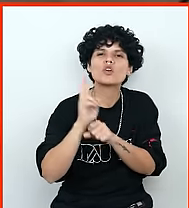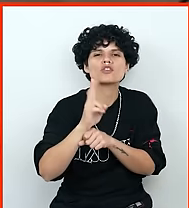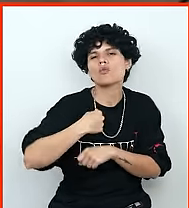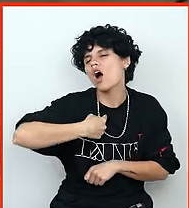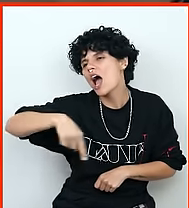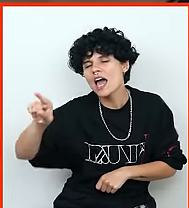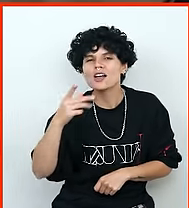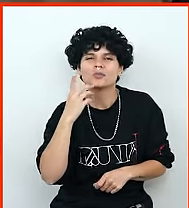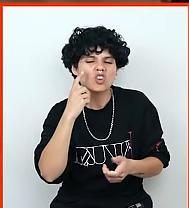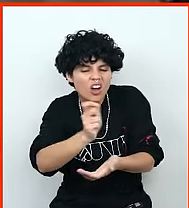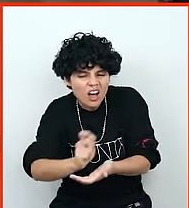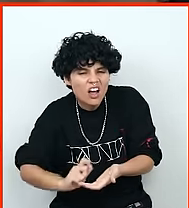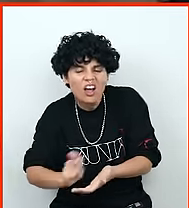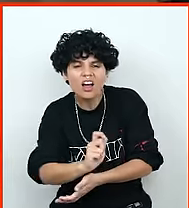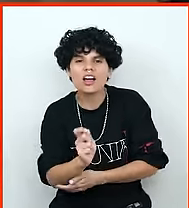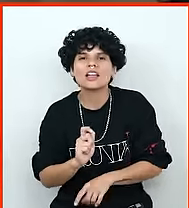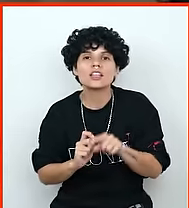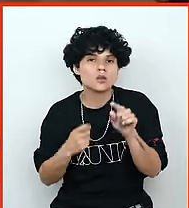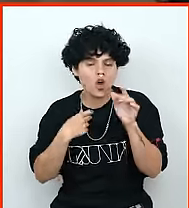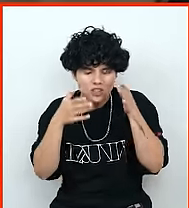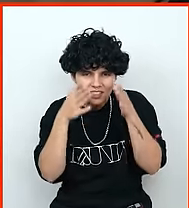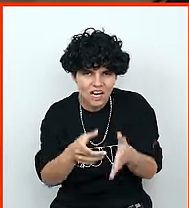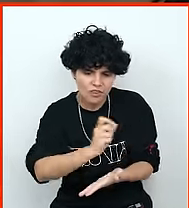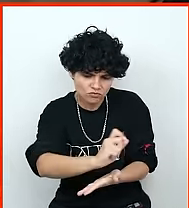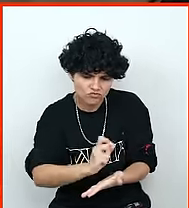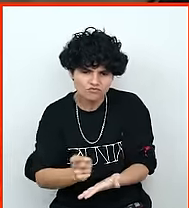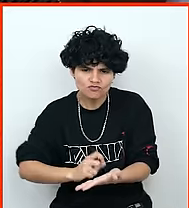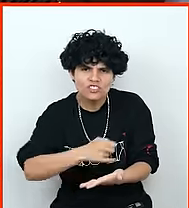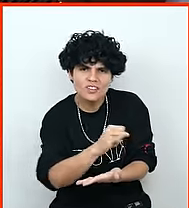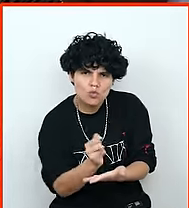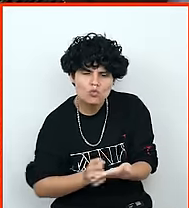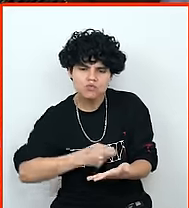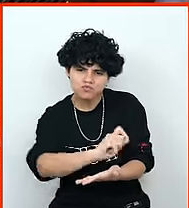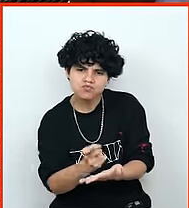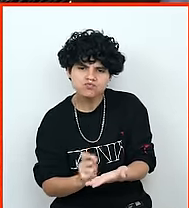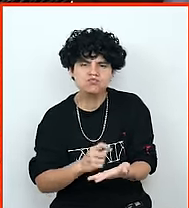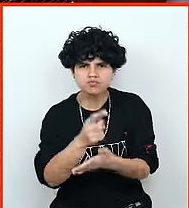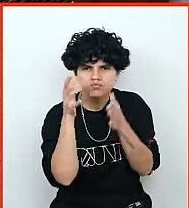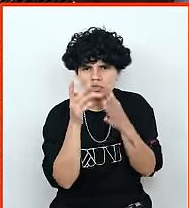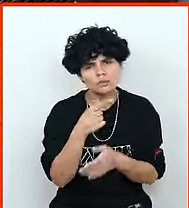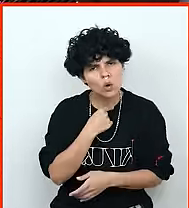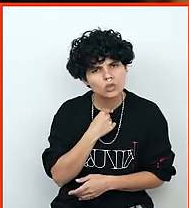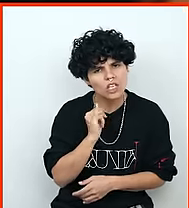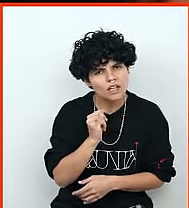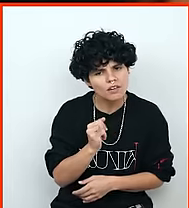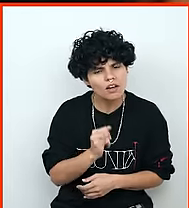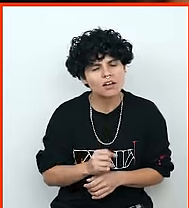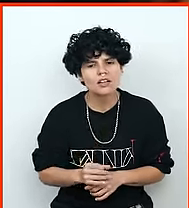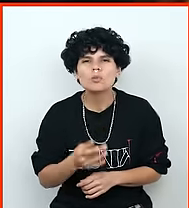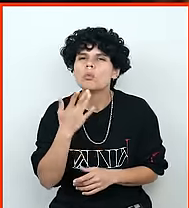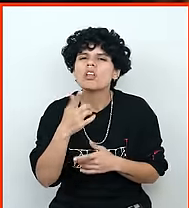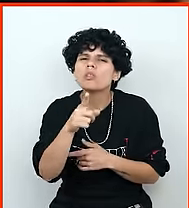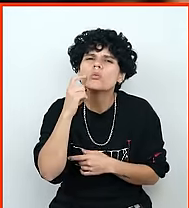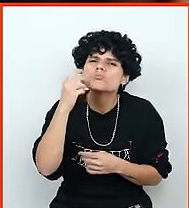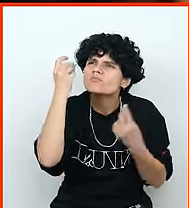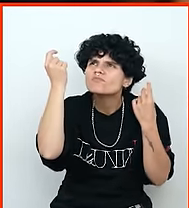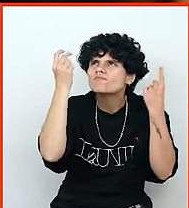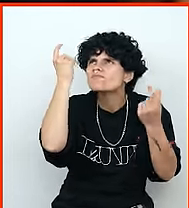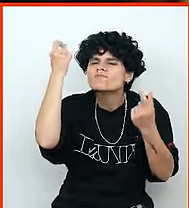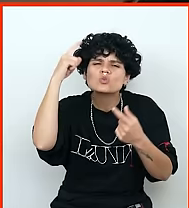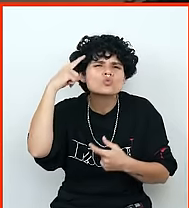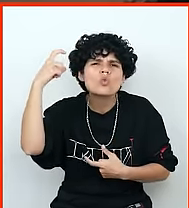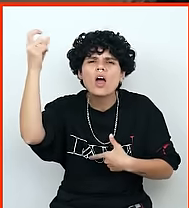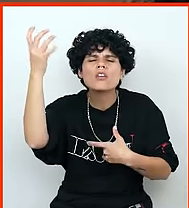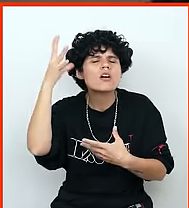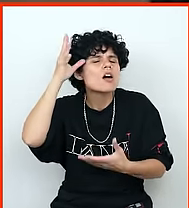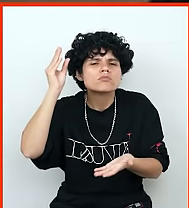te concentrabas en el grafiti? ¿Te concentrabas en el...? Me gustaba harto, sí. Claro. Me gustaba harto. ¿Y de dónde venía esa inspiración? ¿Por qué? No sé por